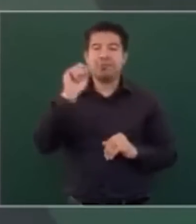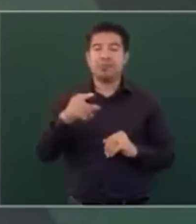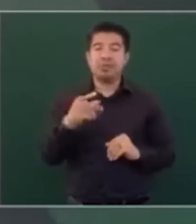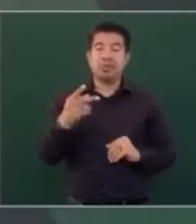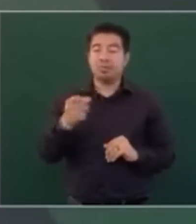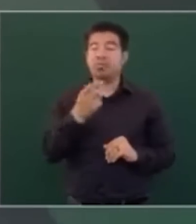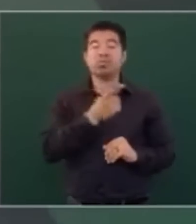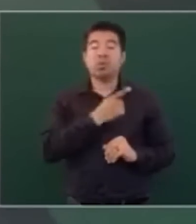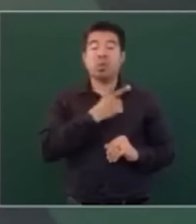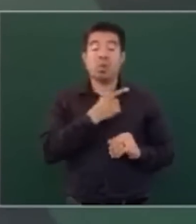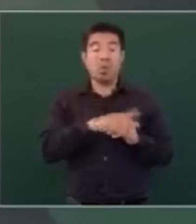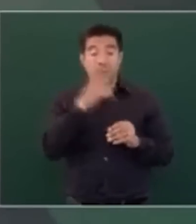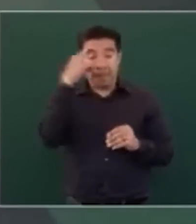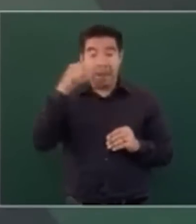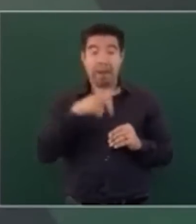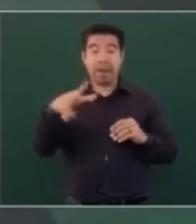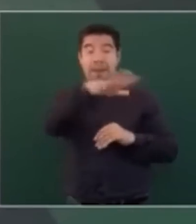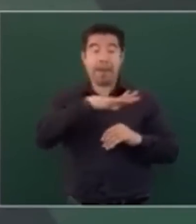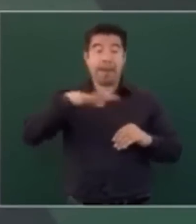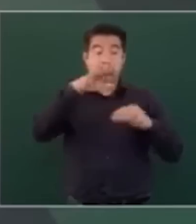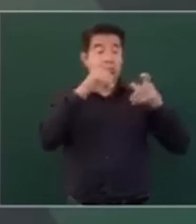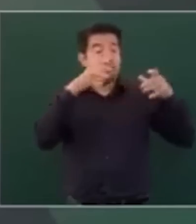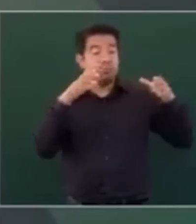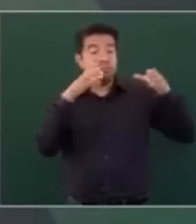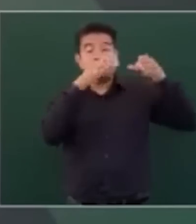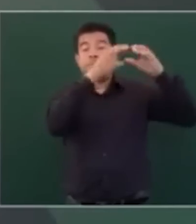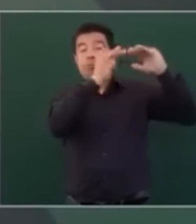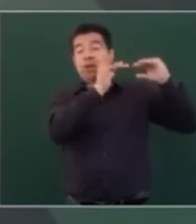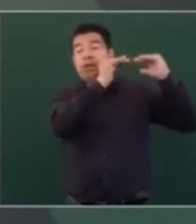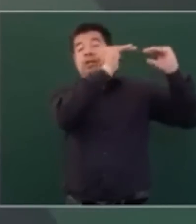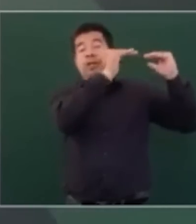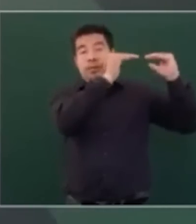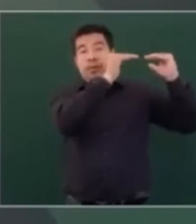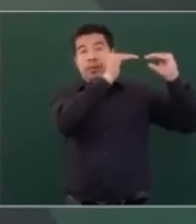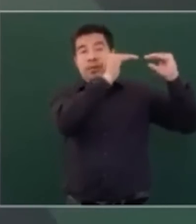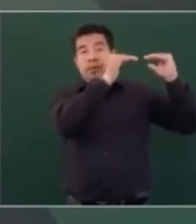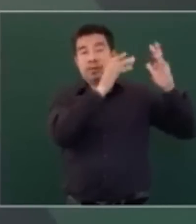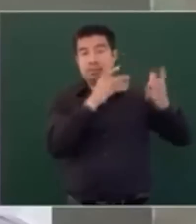de los políticos, de las élites. Así